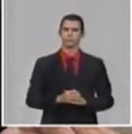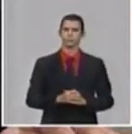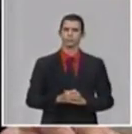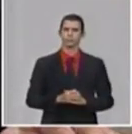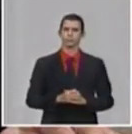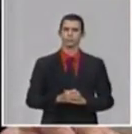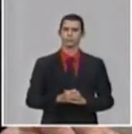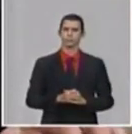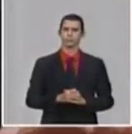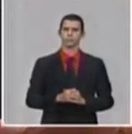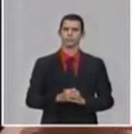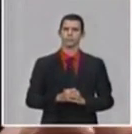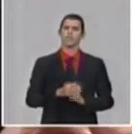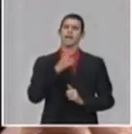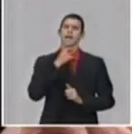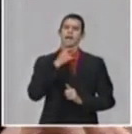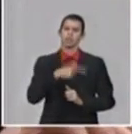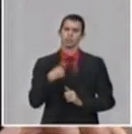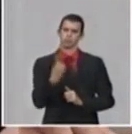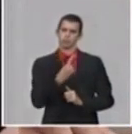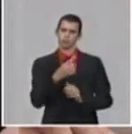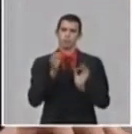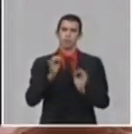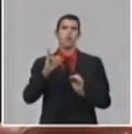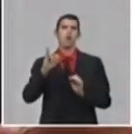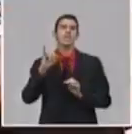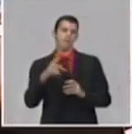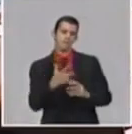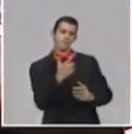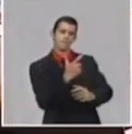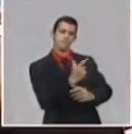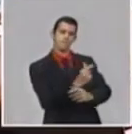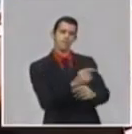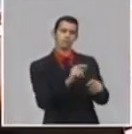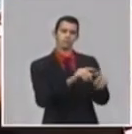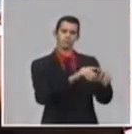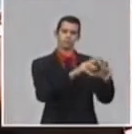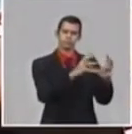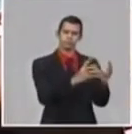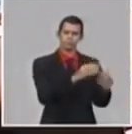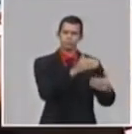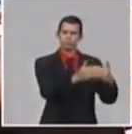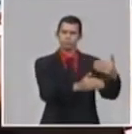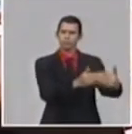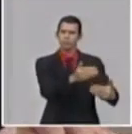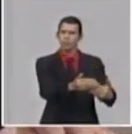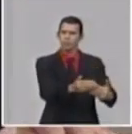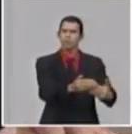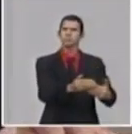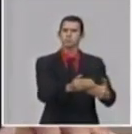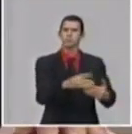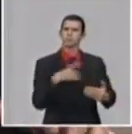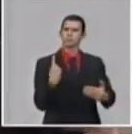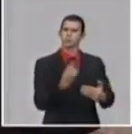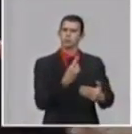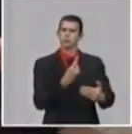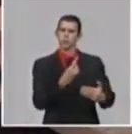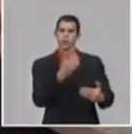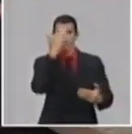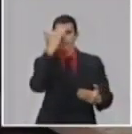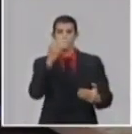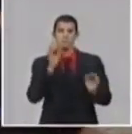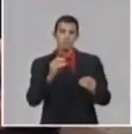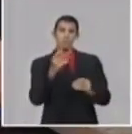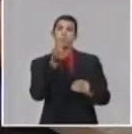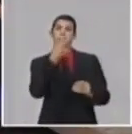o crítico está en un 20% En el mundo, en en el medio. el mundo, ¿no? Nosotros, los pacientes que están ya, o sea, con la cantidad